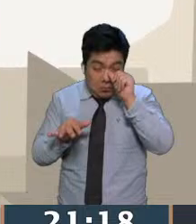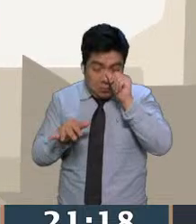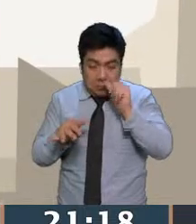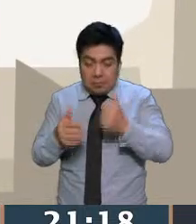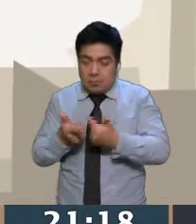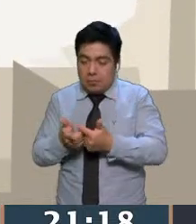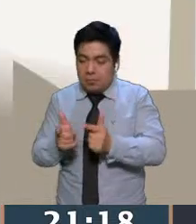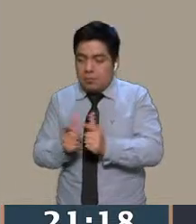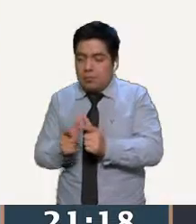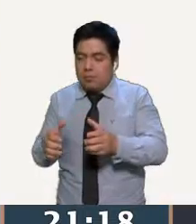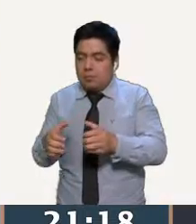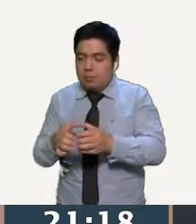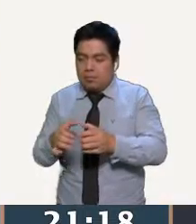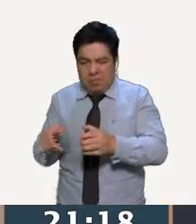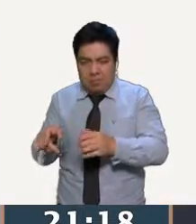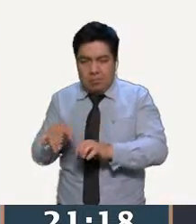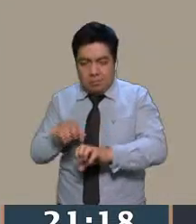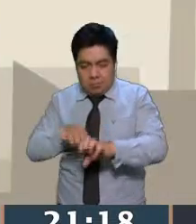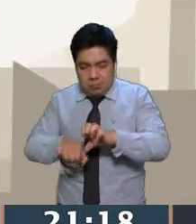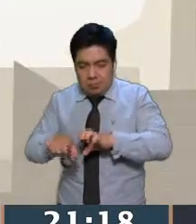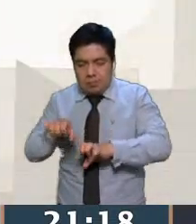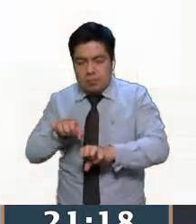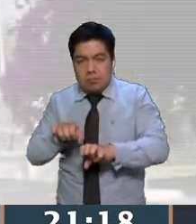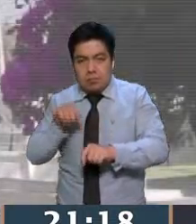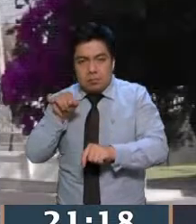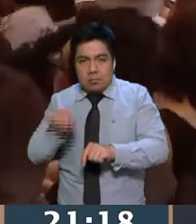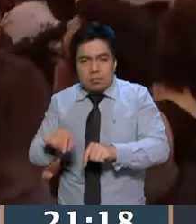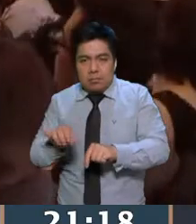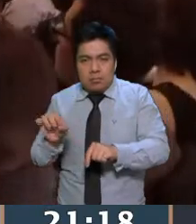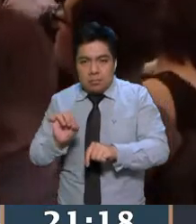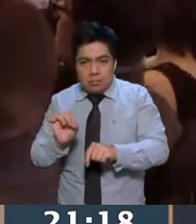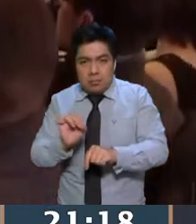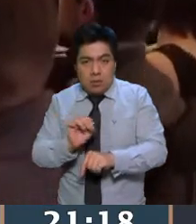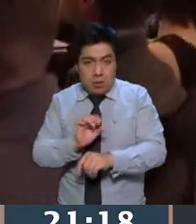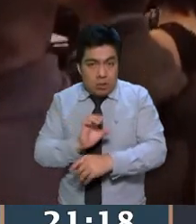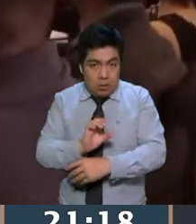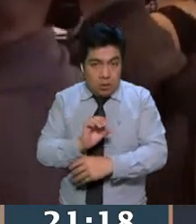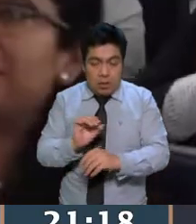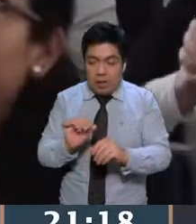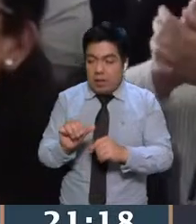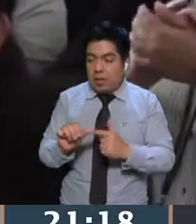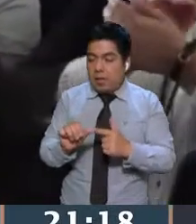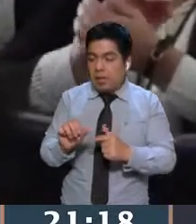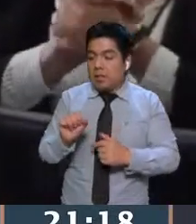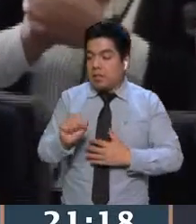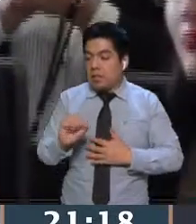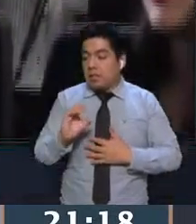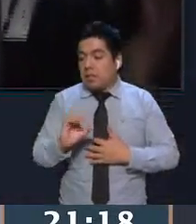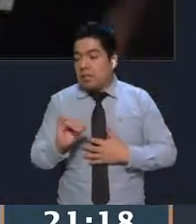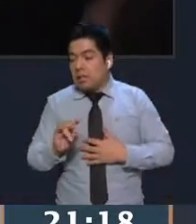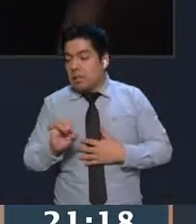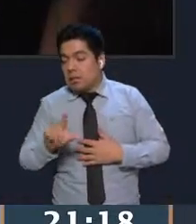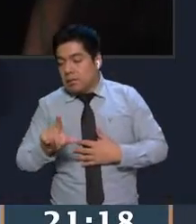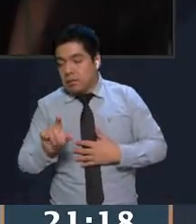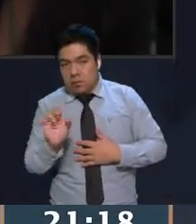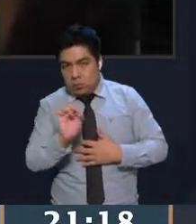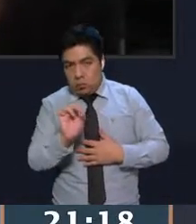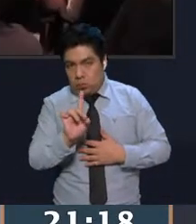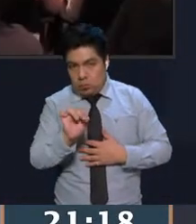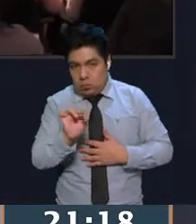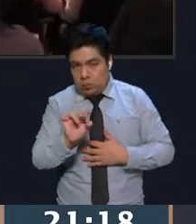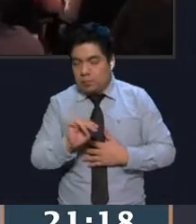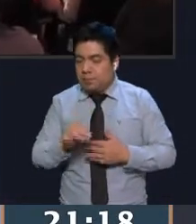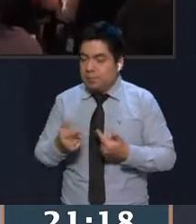grupo de carácter empresarial. Hay que decirlo, esto no es sociedad civil. Se trata de un grupo de